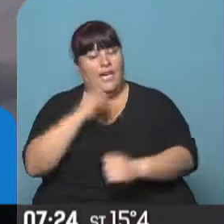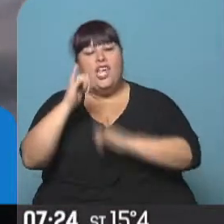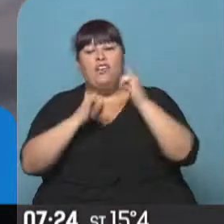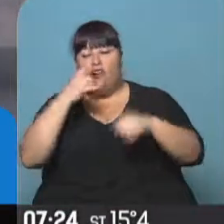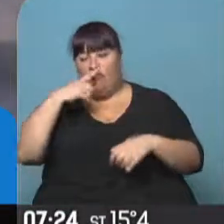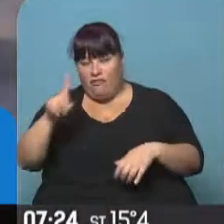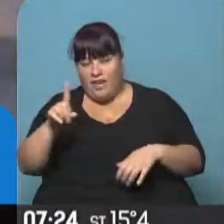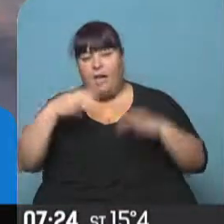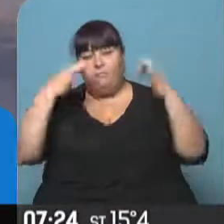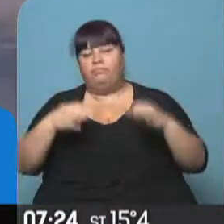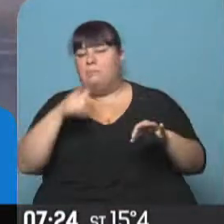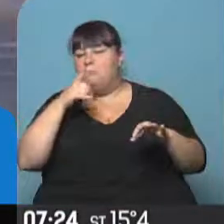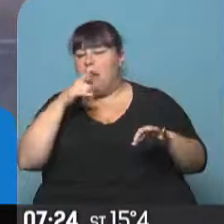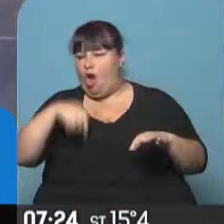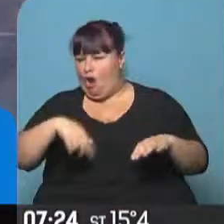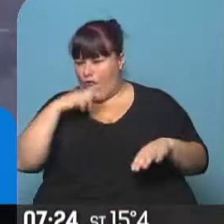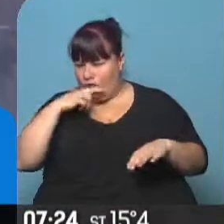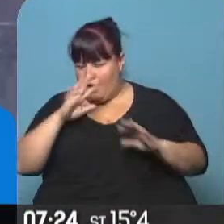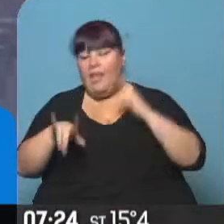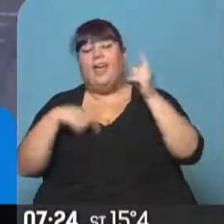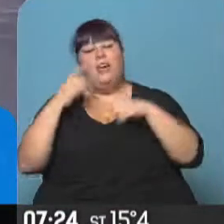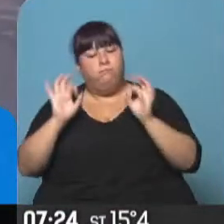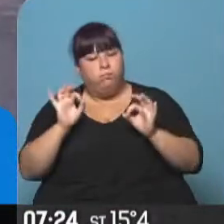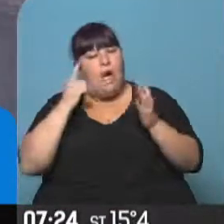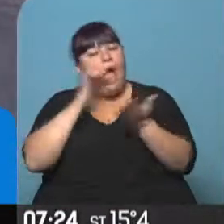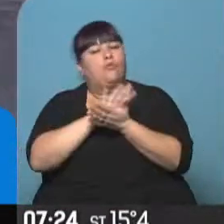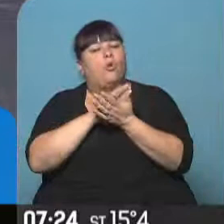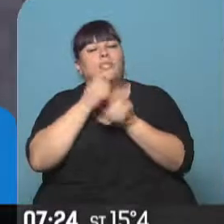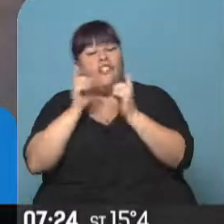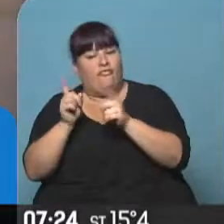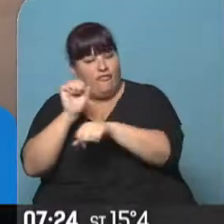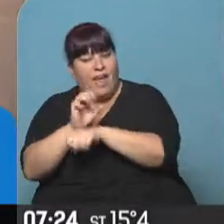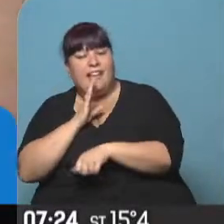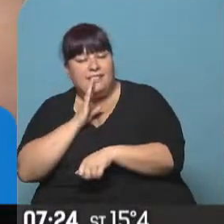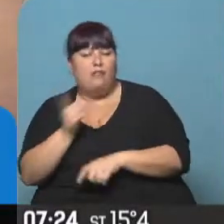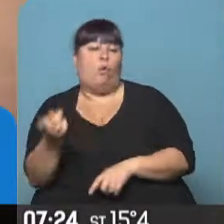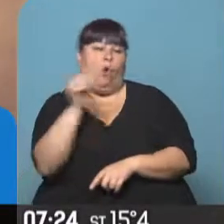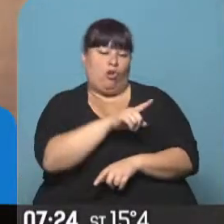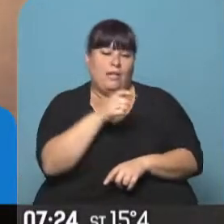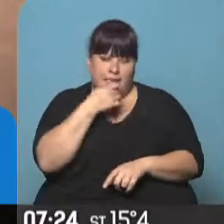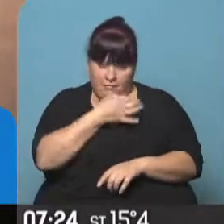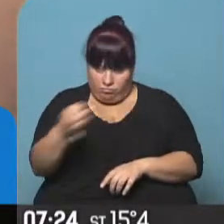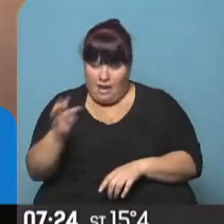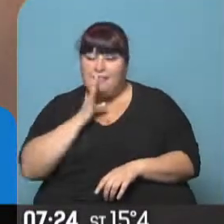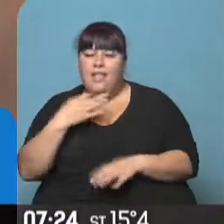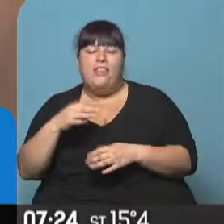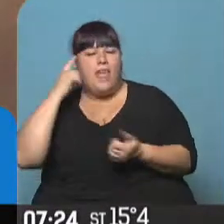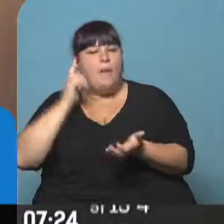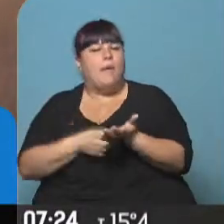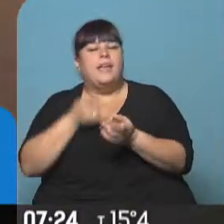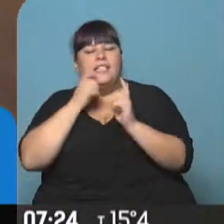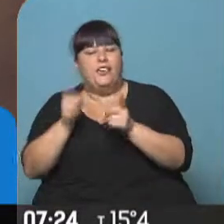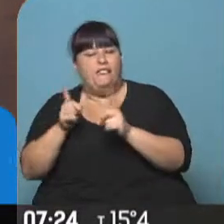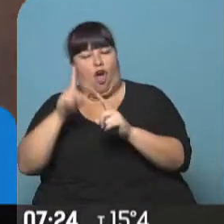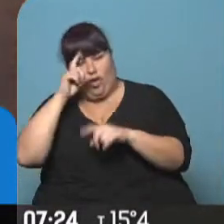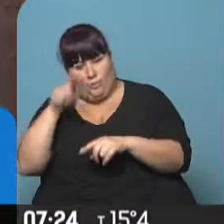definitivo estará listo probablemente hoy viernes, luego se resolverá si queda detenido en ese penal. Si es así, deberá determinarse si permanece